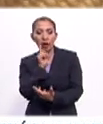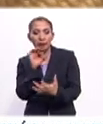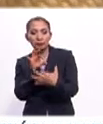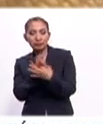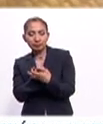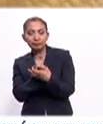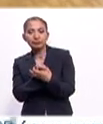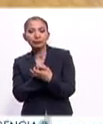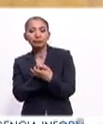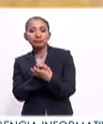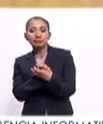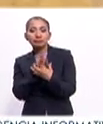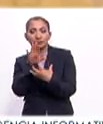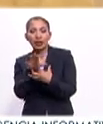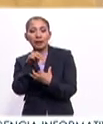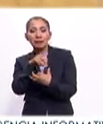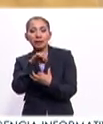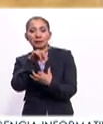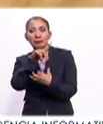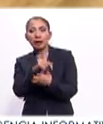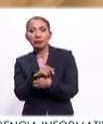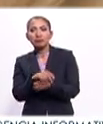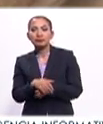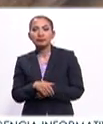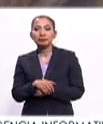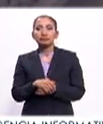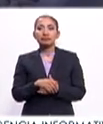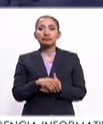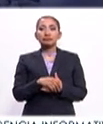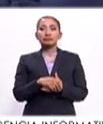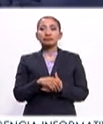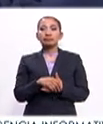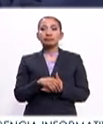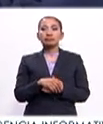hombre-mujer en términos de milpa.